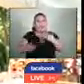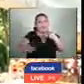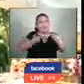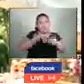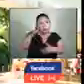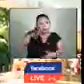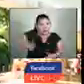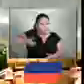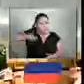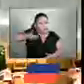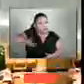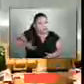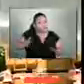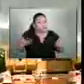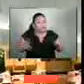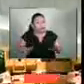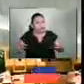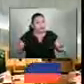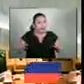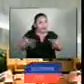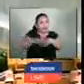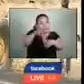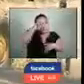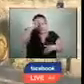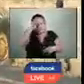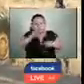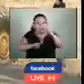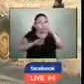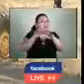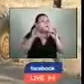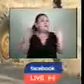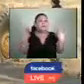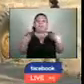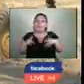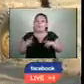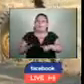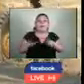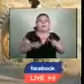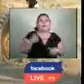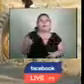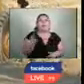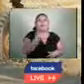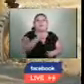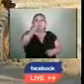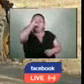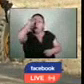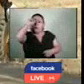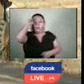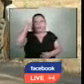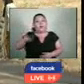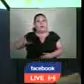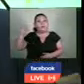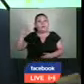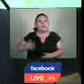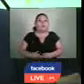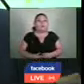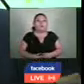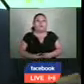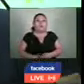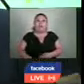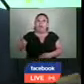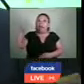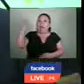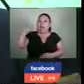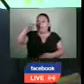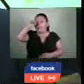termine este año, el sector de la construcción recuperará la totalidad de los empleos perdidos por la crisis económica derivada de la pandemia. Los que se perdieron